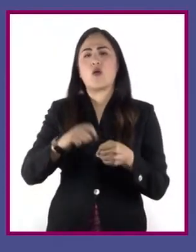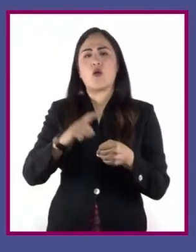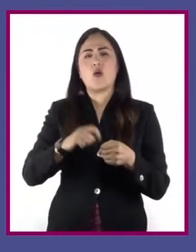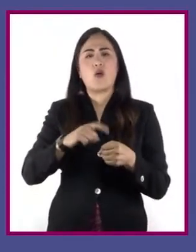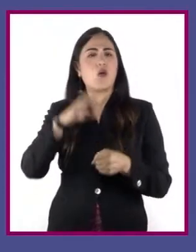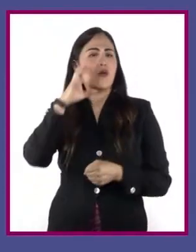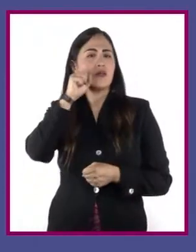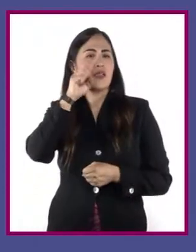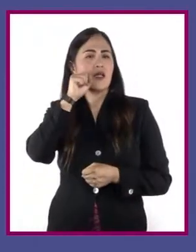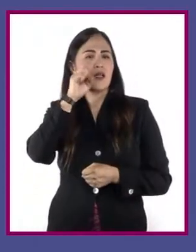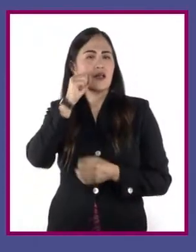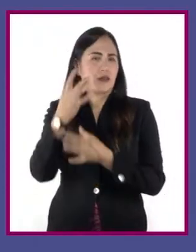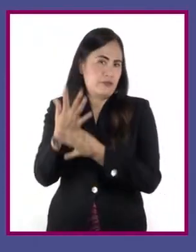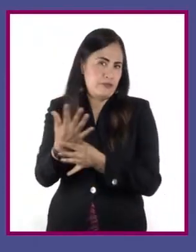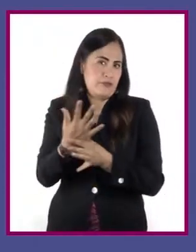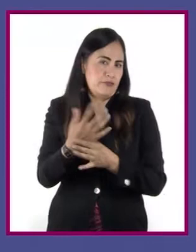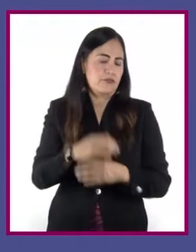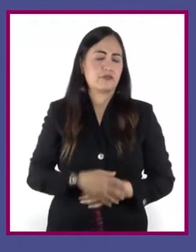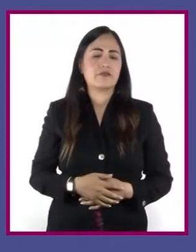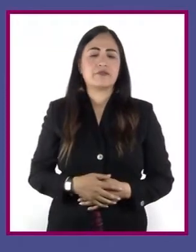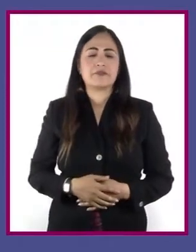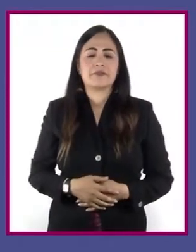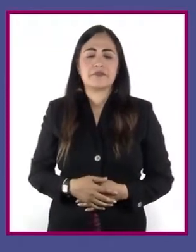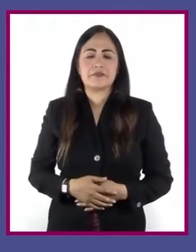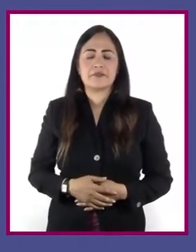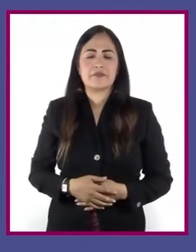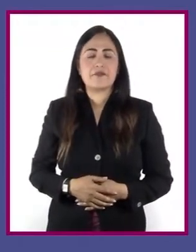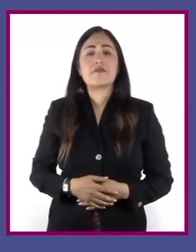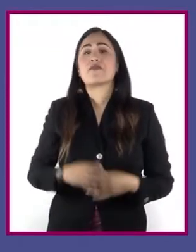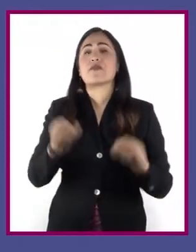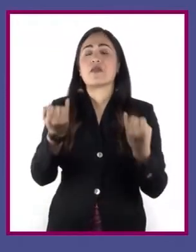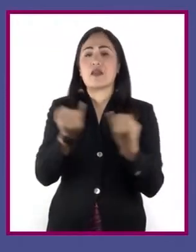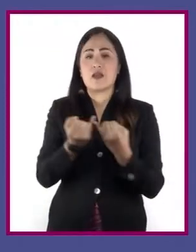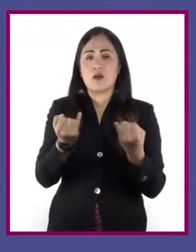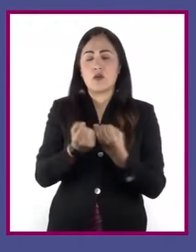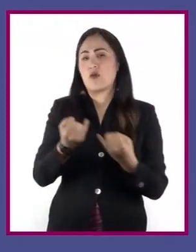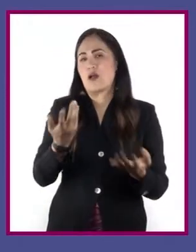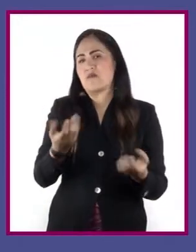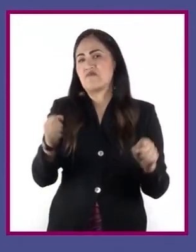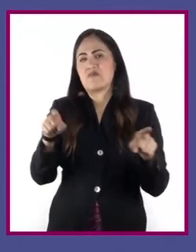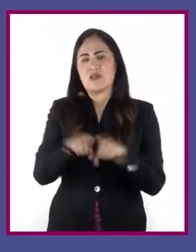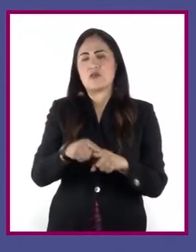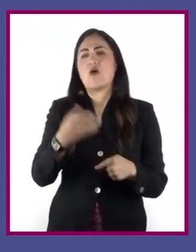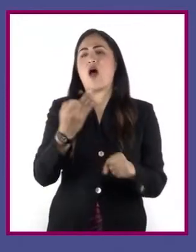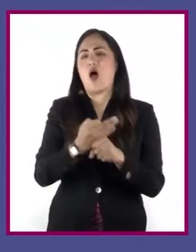anaranjado. También es importante que mencionemos algo de la actualidad de ese